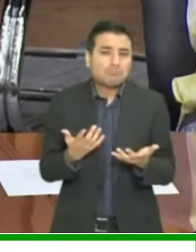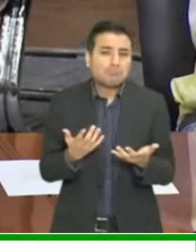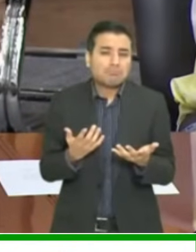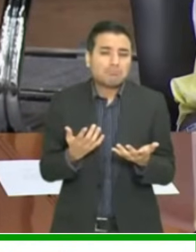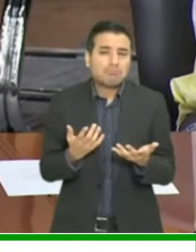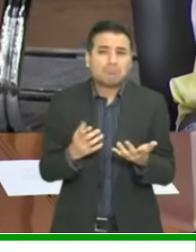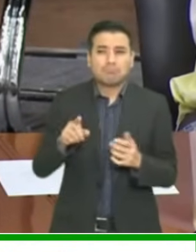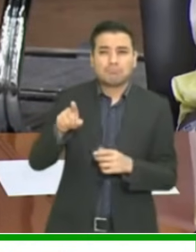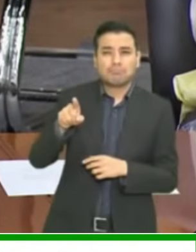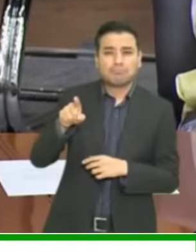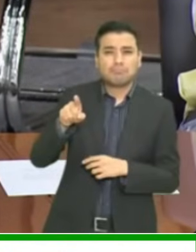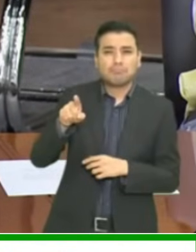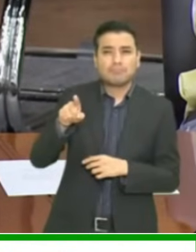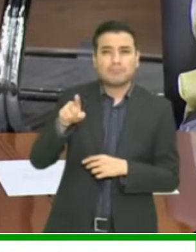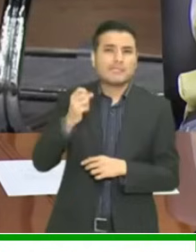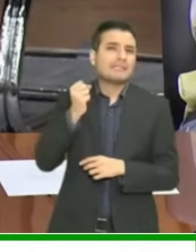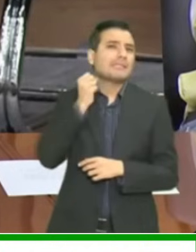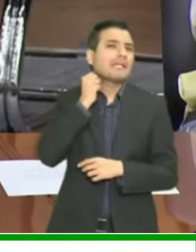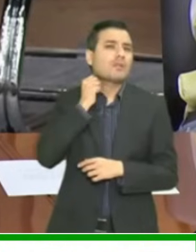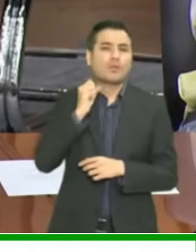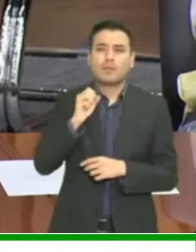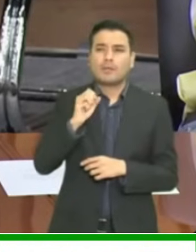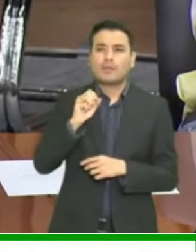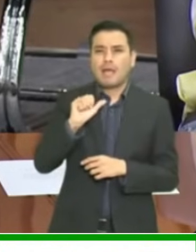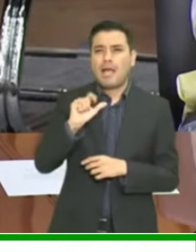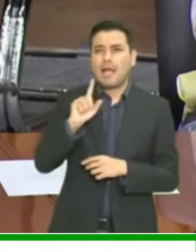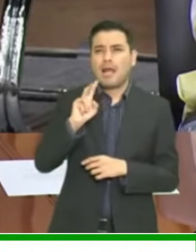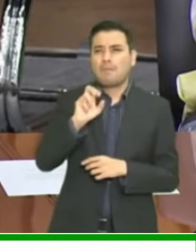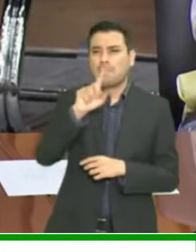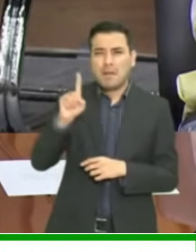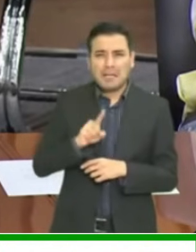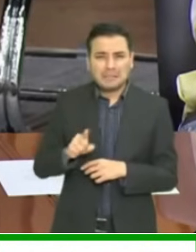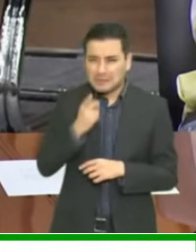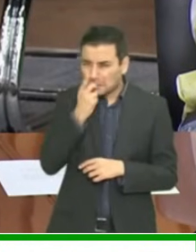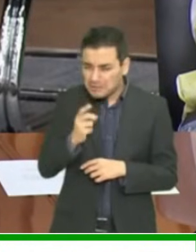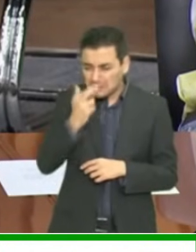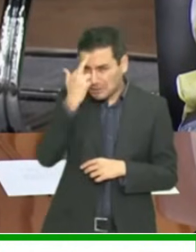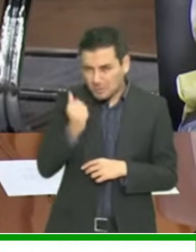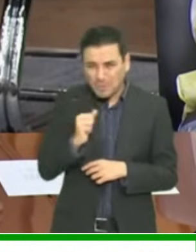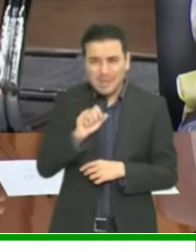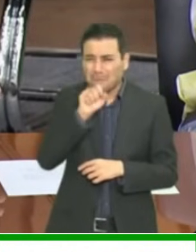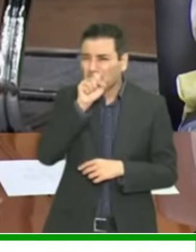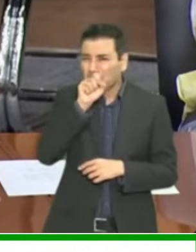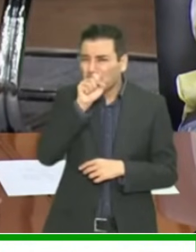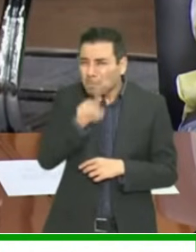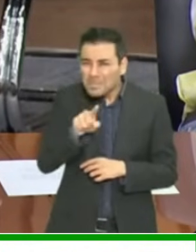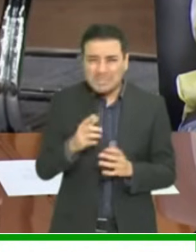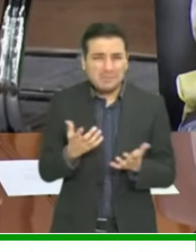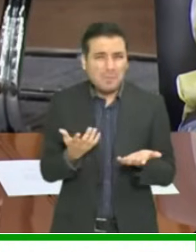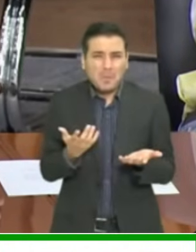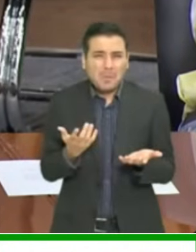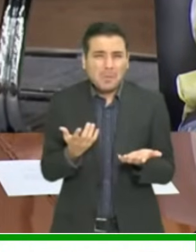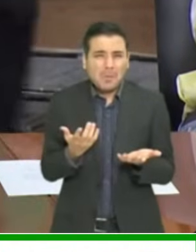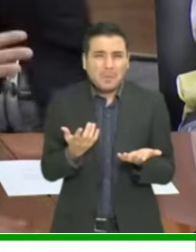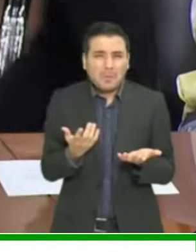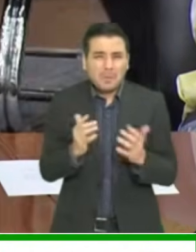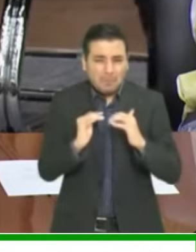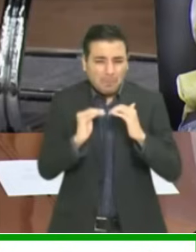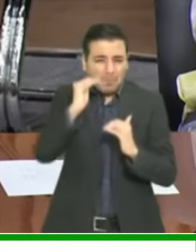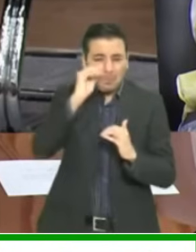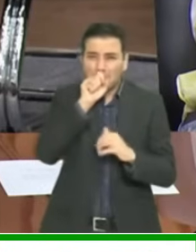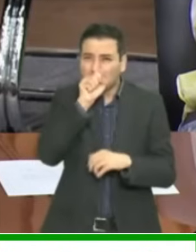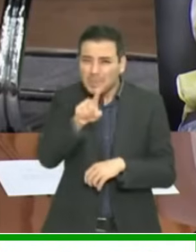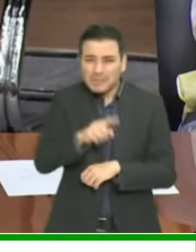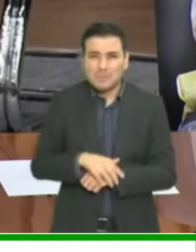lo dice el senador Álvarez y Casa, va a quedar en los mismos rangos. Este es el INE. Esta no es una